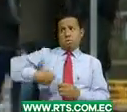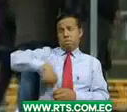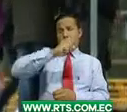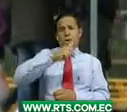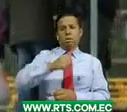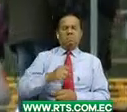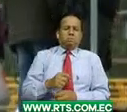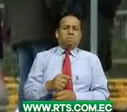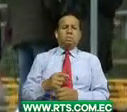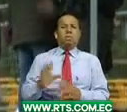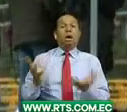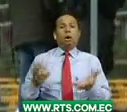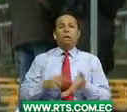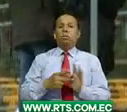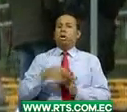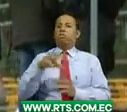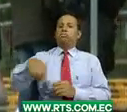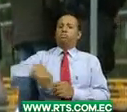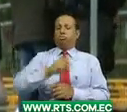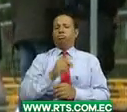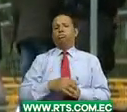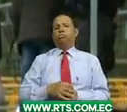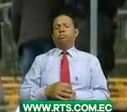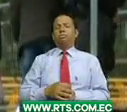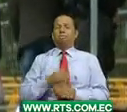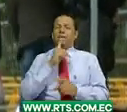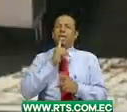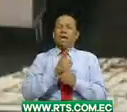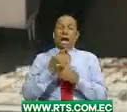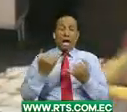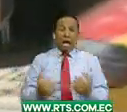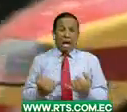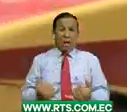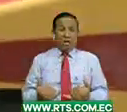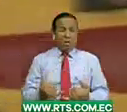el trámite de deportación, que realmente es complicado